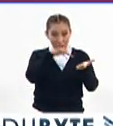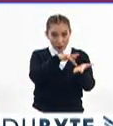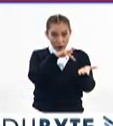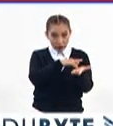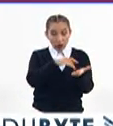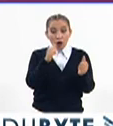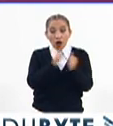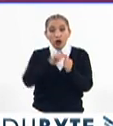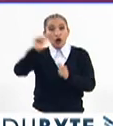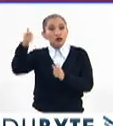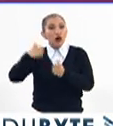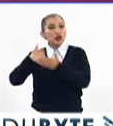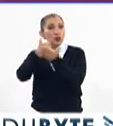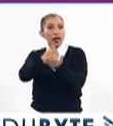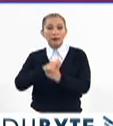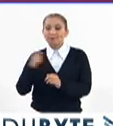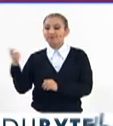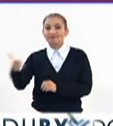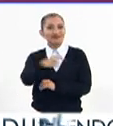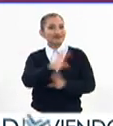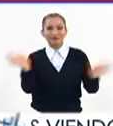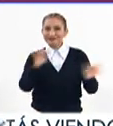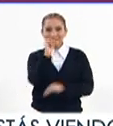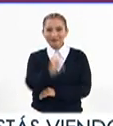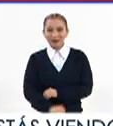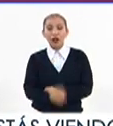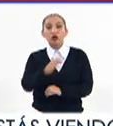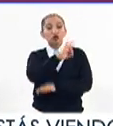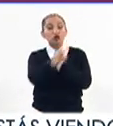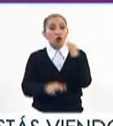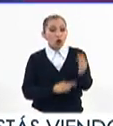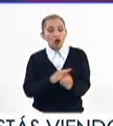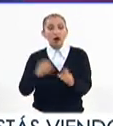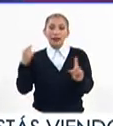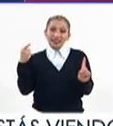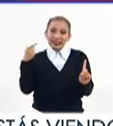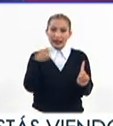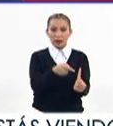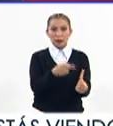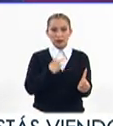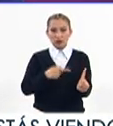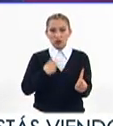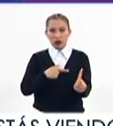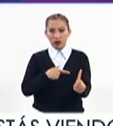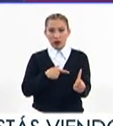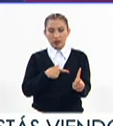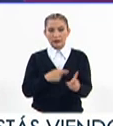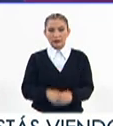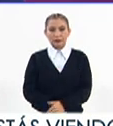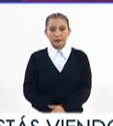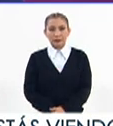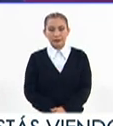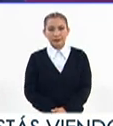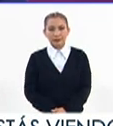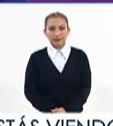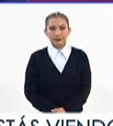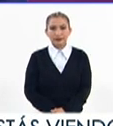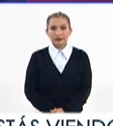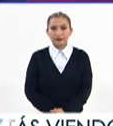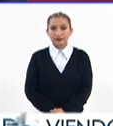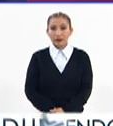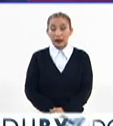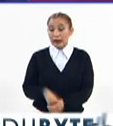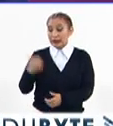gente a través de intermediarios. Todo va a ser directo de